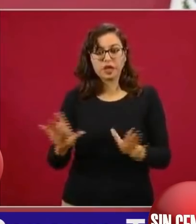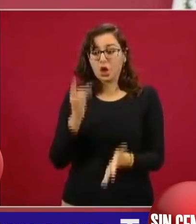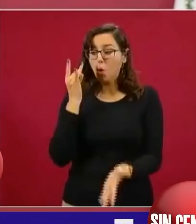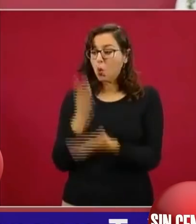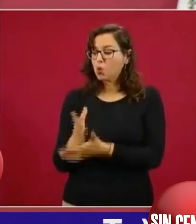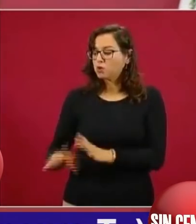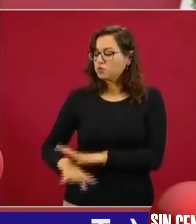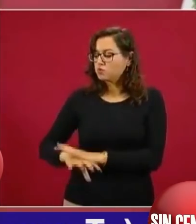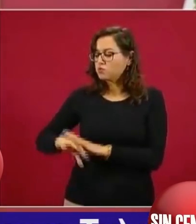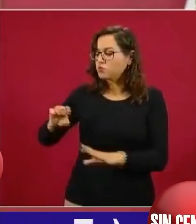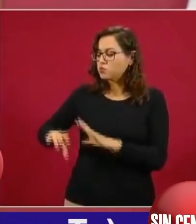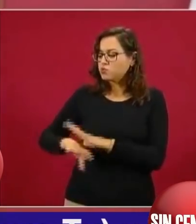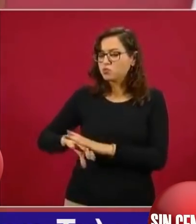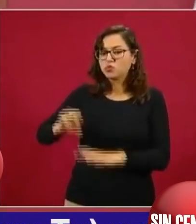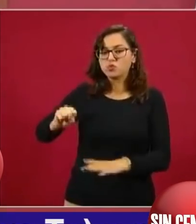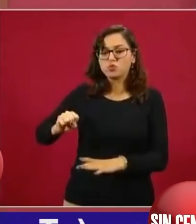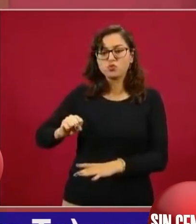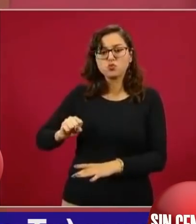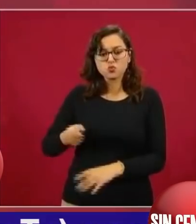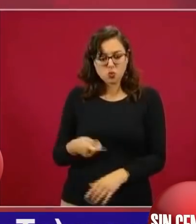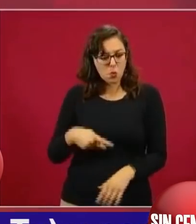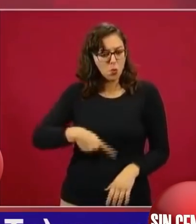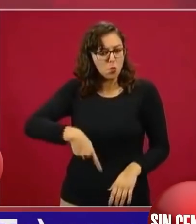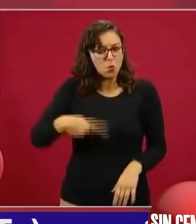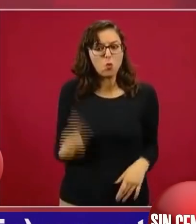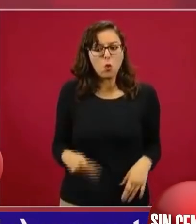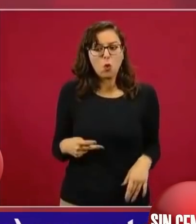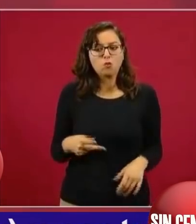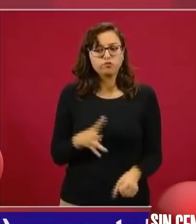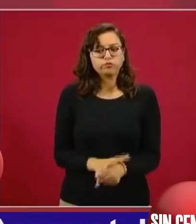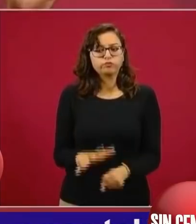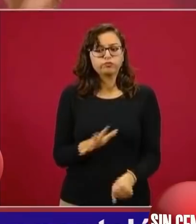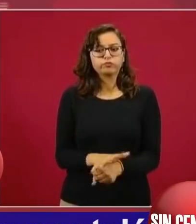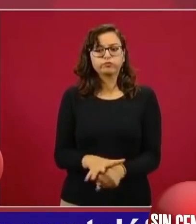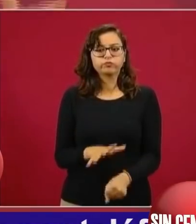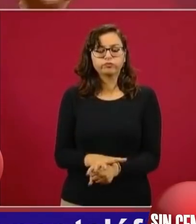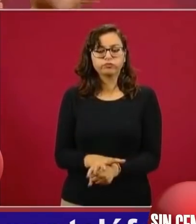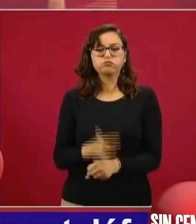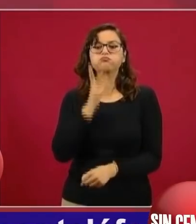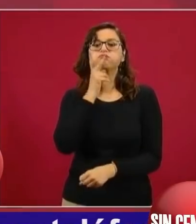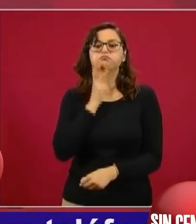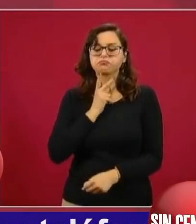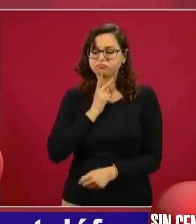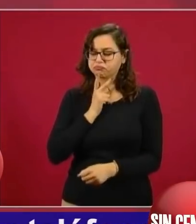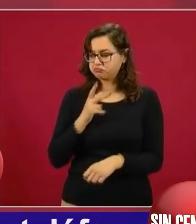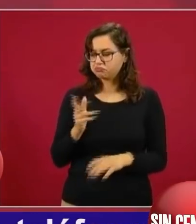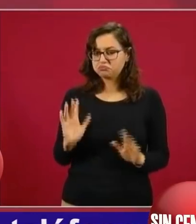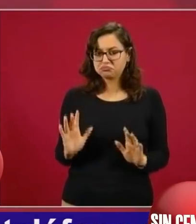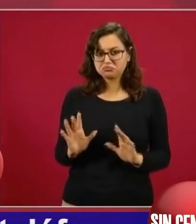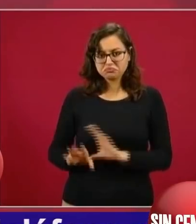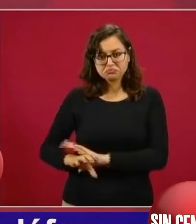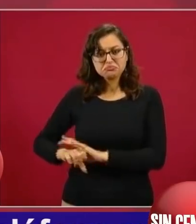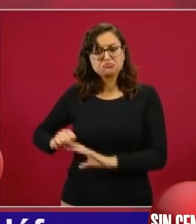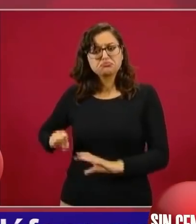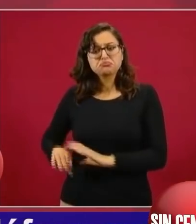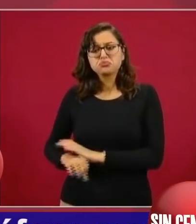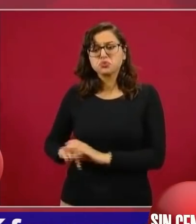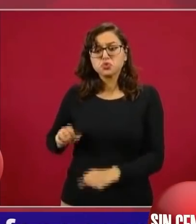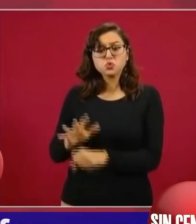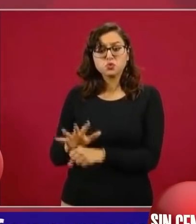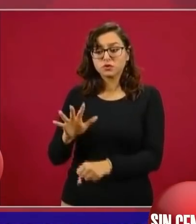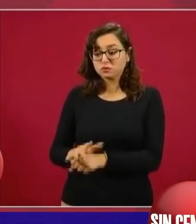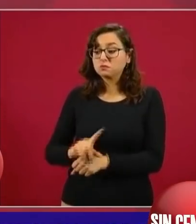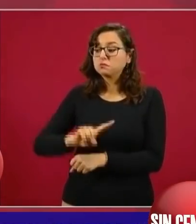requerir para ese plan de autosuficiencia es el petróleo que se va a extraer, para